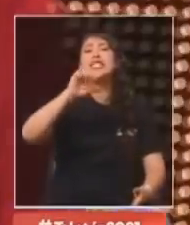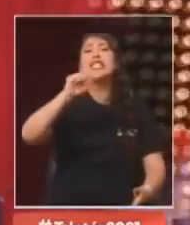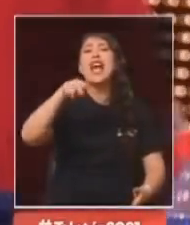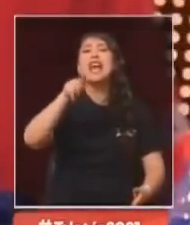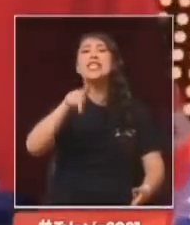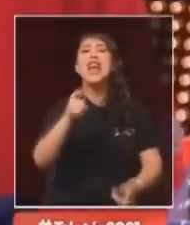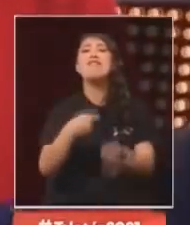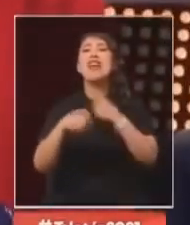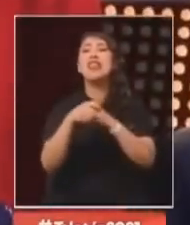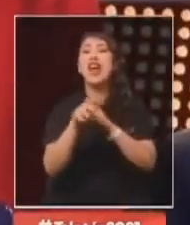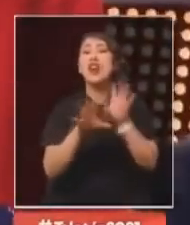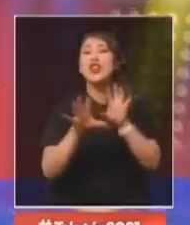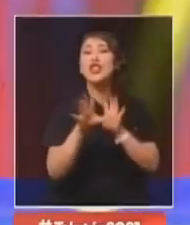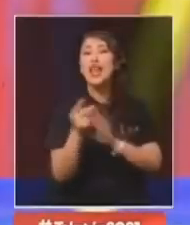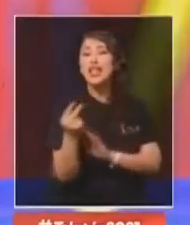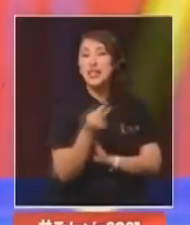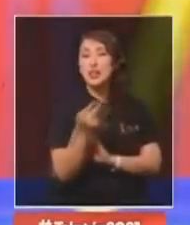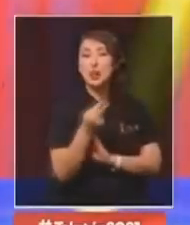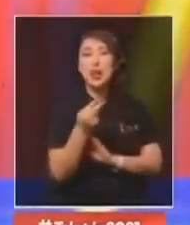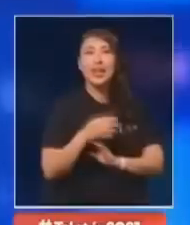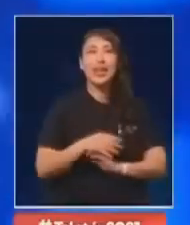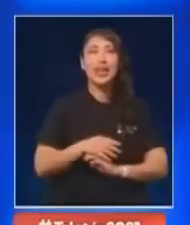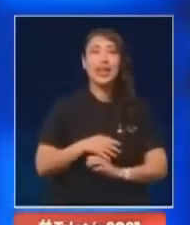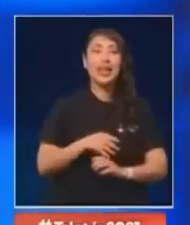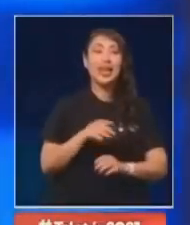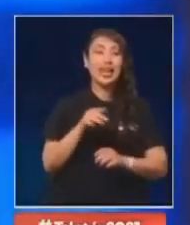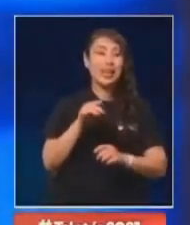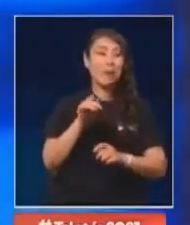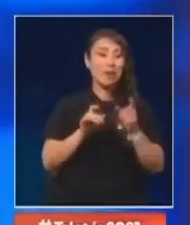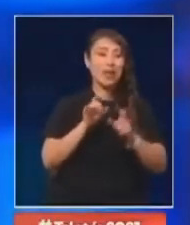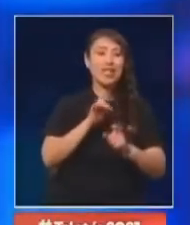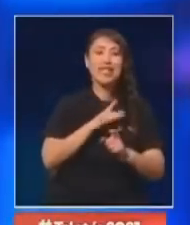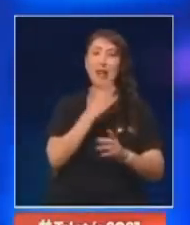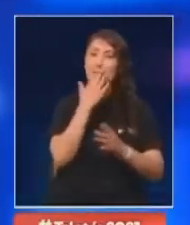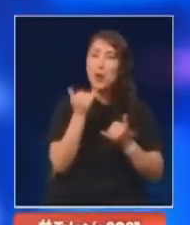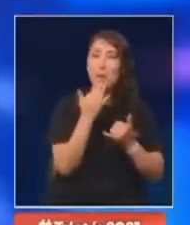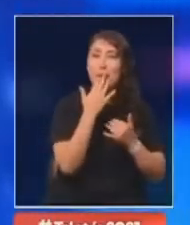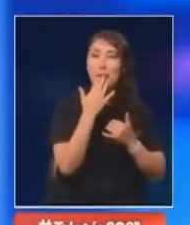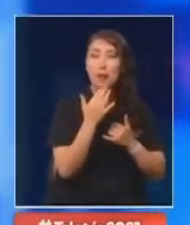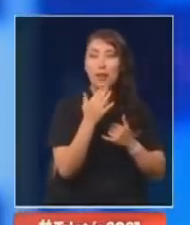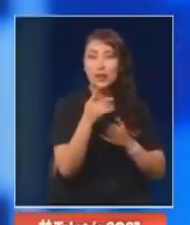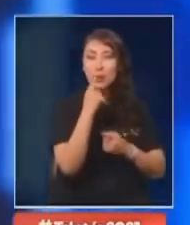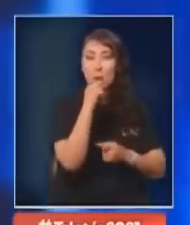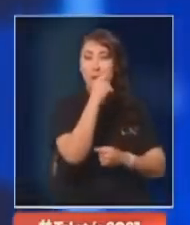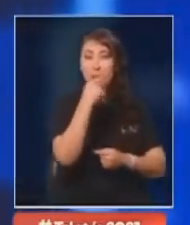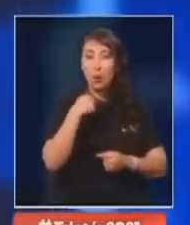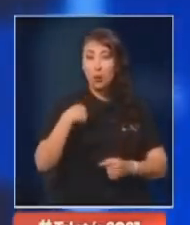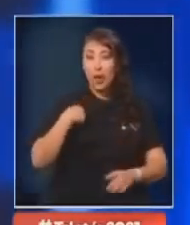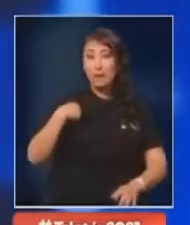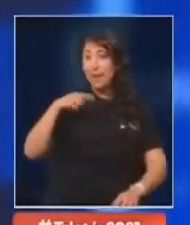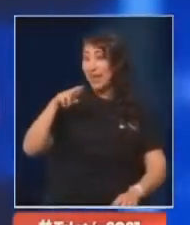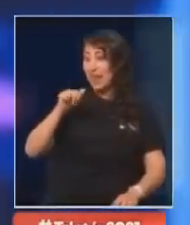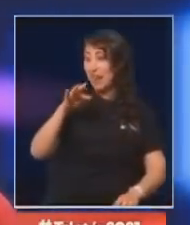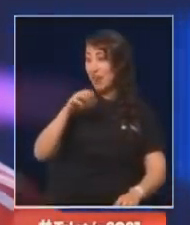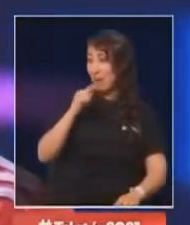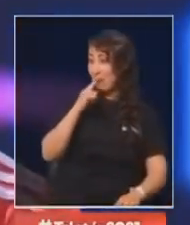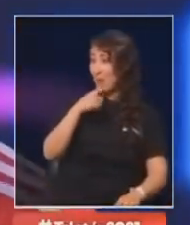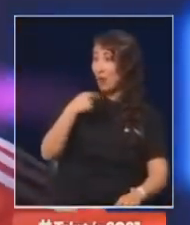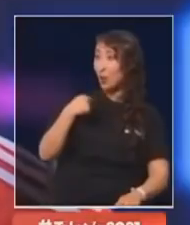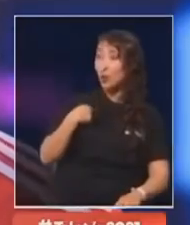Jane. Soy chileno bueno para la talla. Amigo, Kramer es increíble lo que hace. Si me preguntas, Rafa, por